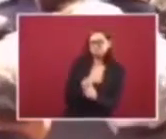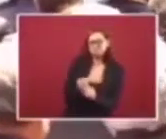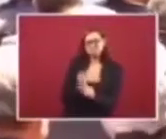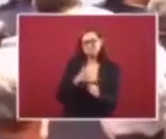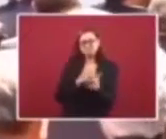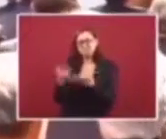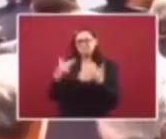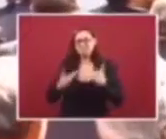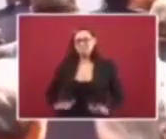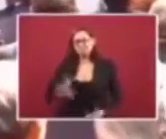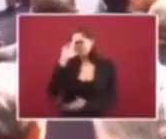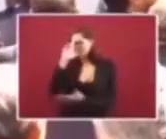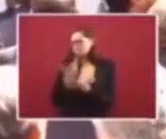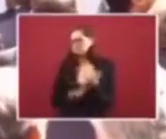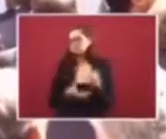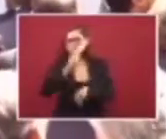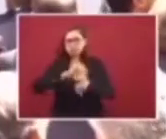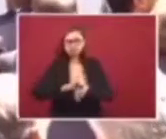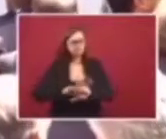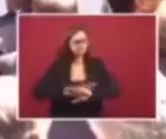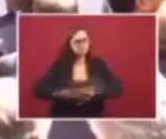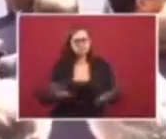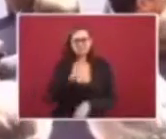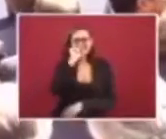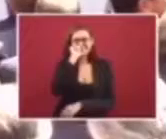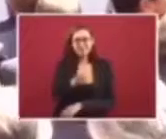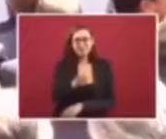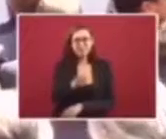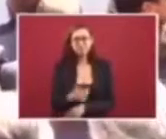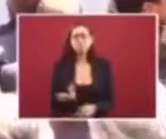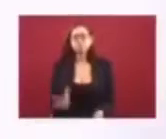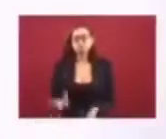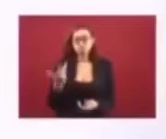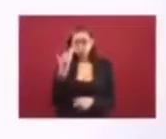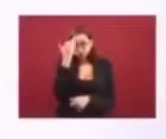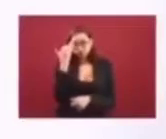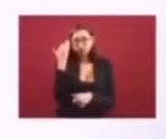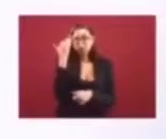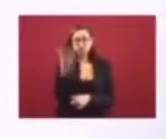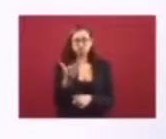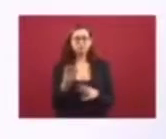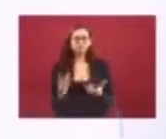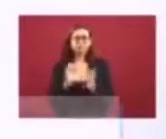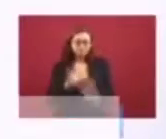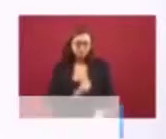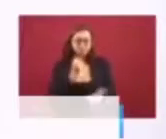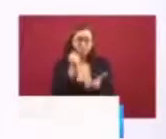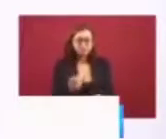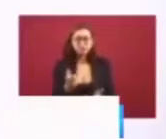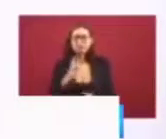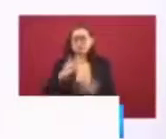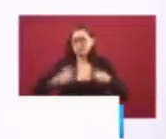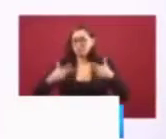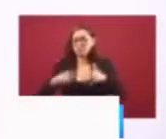doctor. Sí, dos grandes debilidades veo yo al programa. La primera